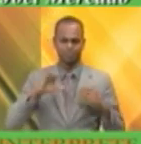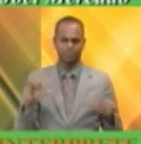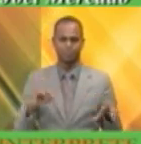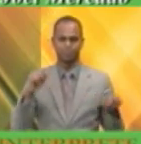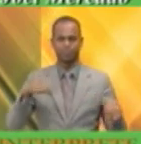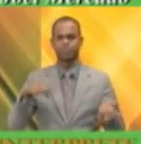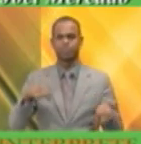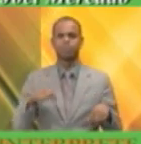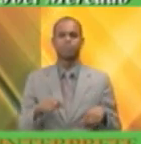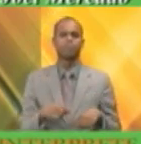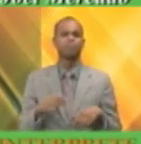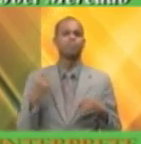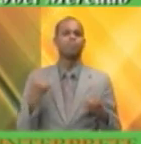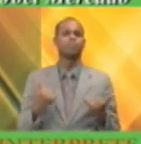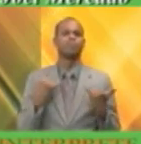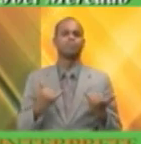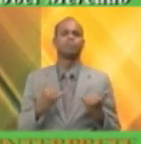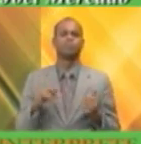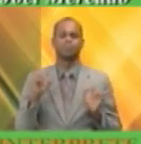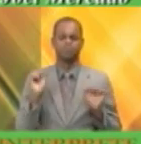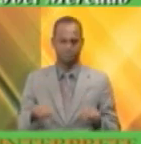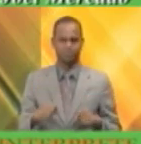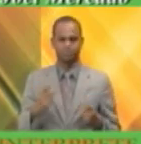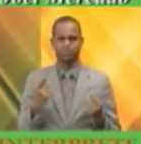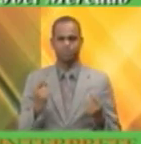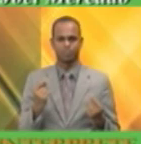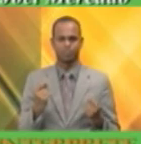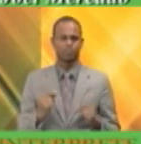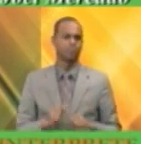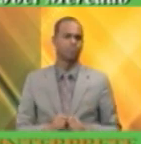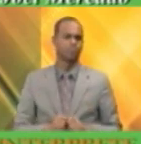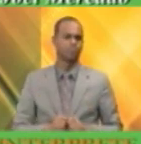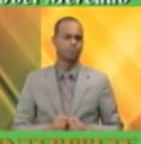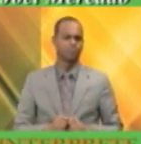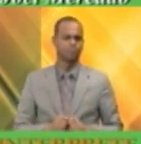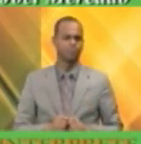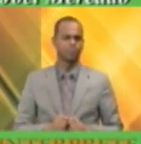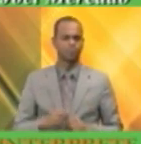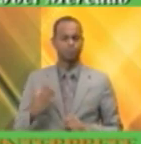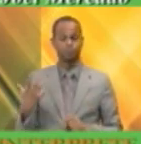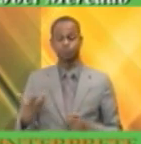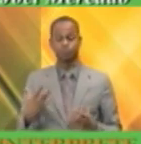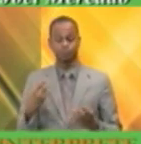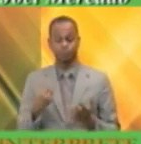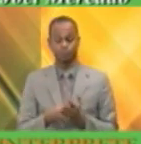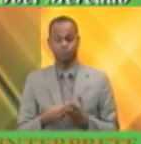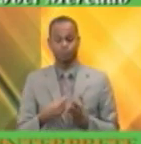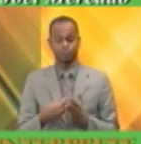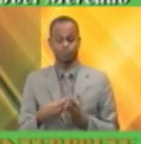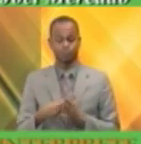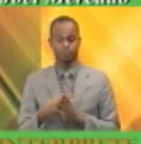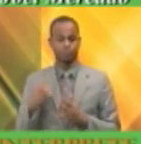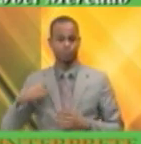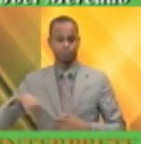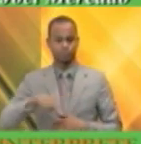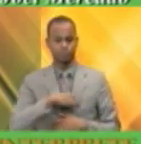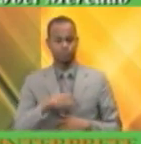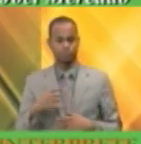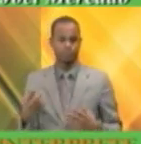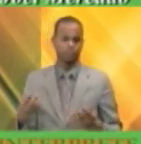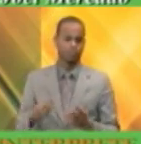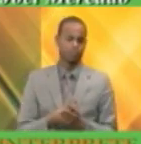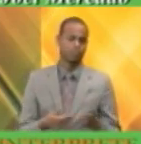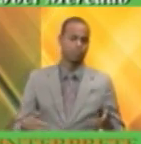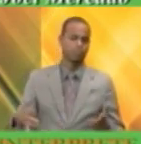aquí. Ahora pudimos, con recursos gestionados por nosotros propios de